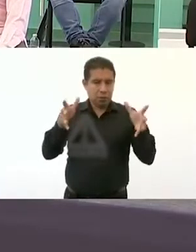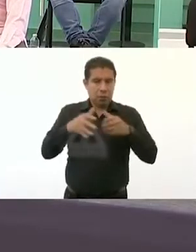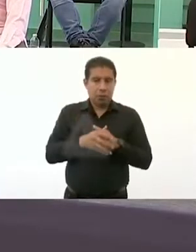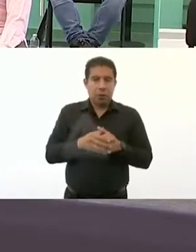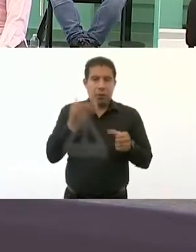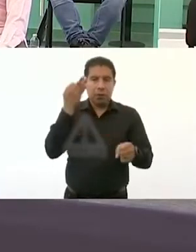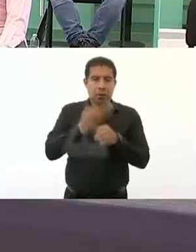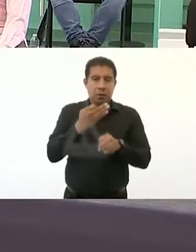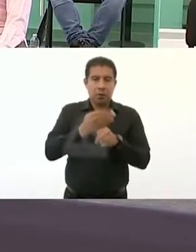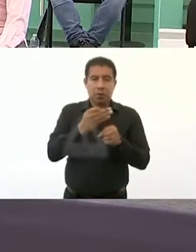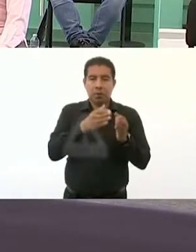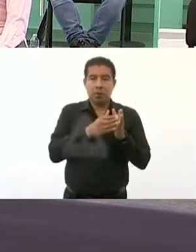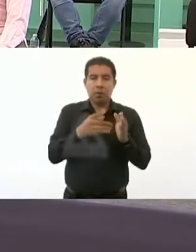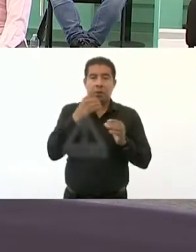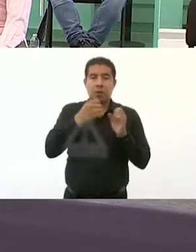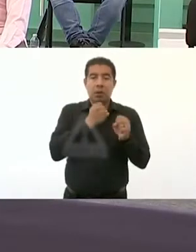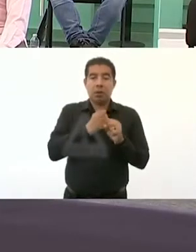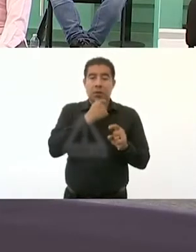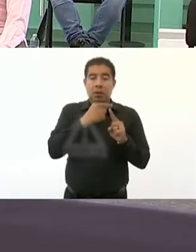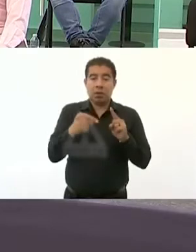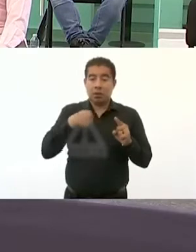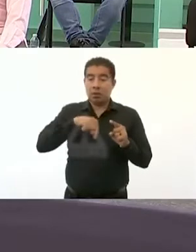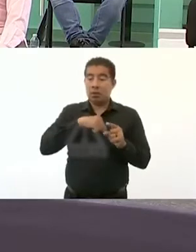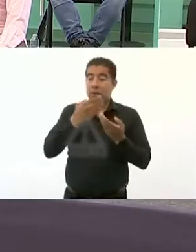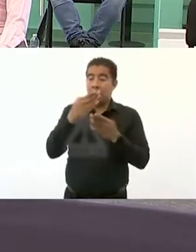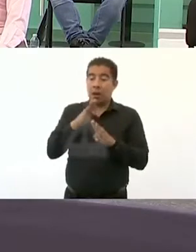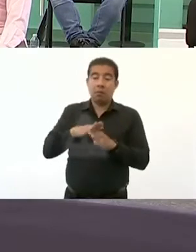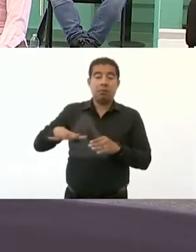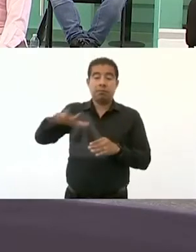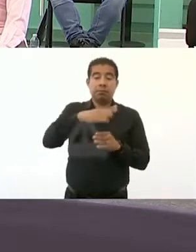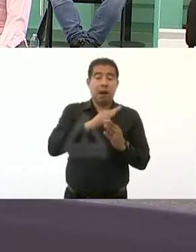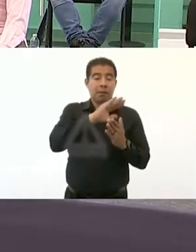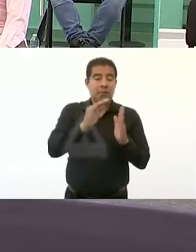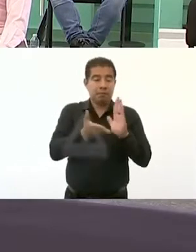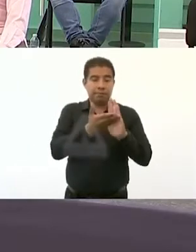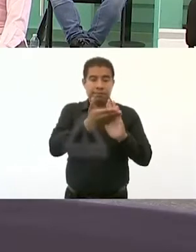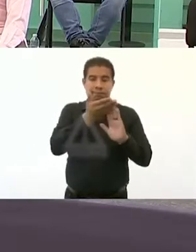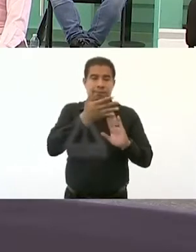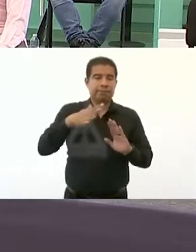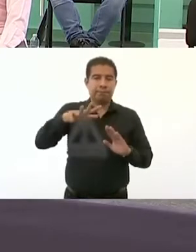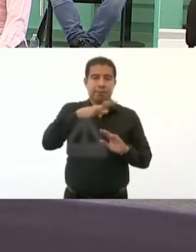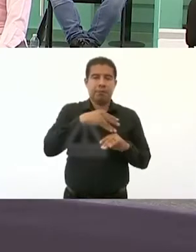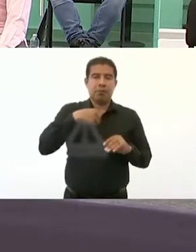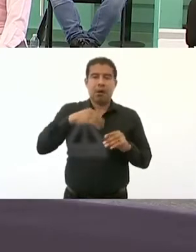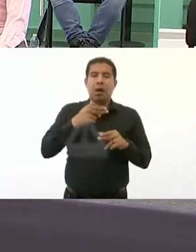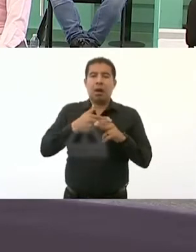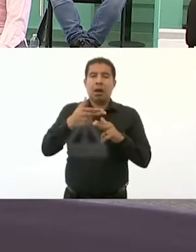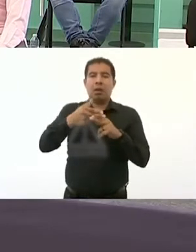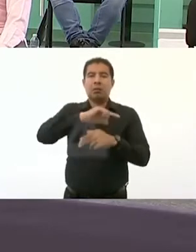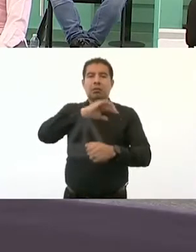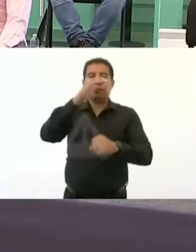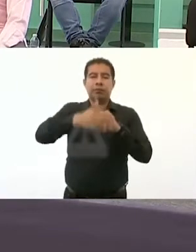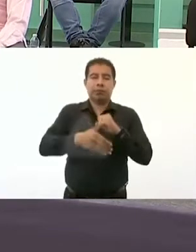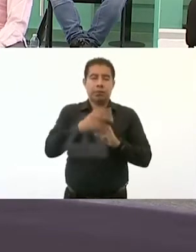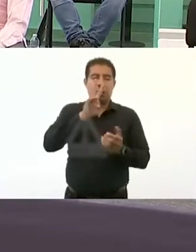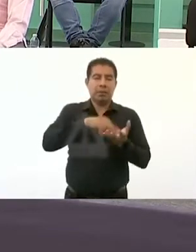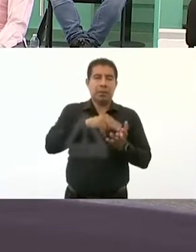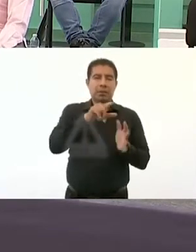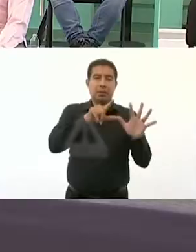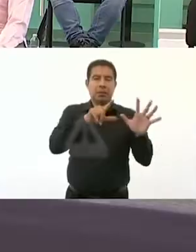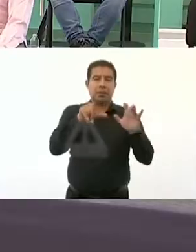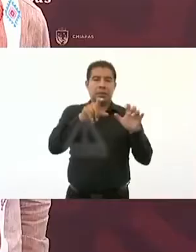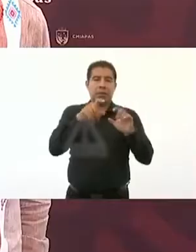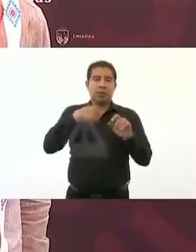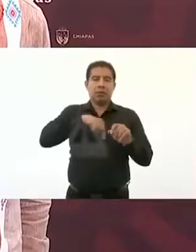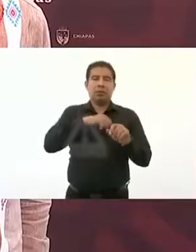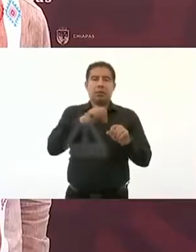tengo un año y medio construyendo bancos del bienestar en esta entidad y hasta que se cumpla con la meta de las 2,700, la Secretaría de la Defensa